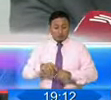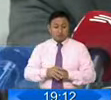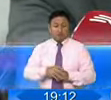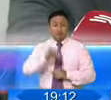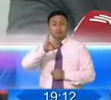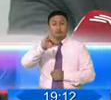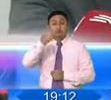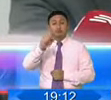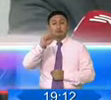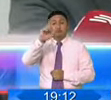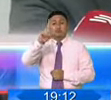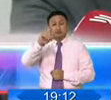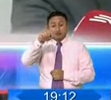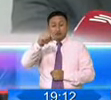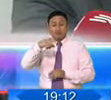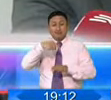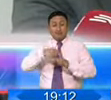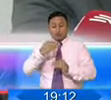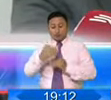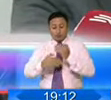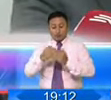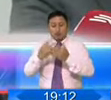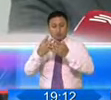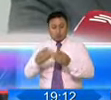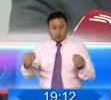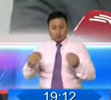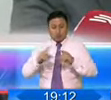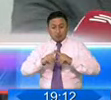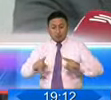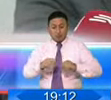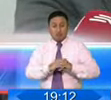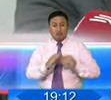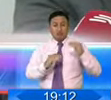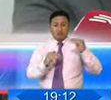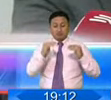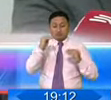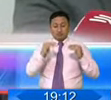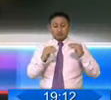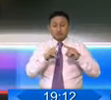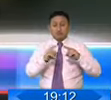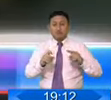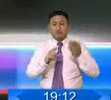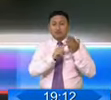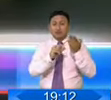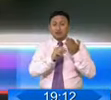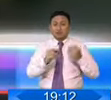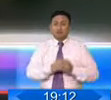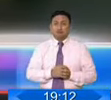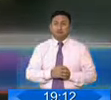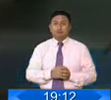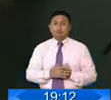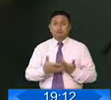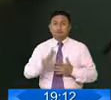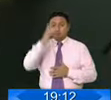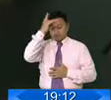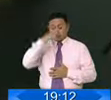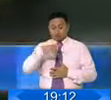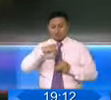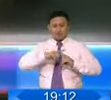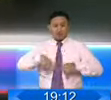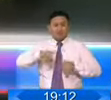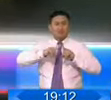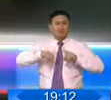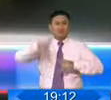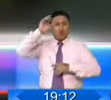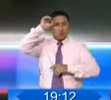tiene que desmontarse en el tiempo, pero esto tiene que ser un balance con la parte fiscal. Ante estas decisiones hay reacciones.